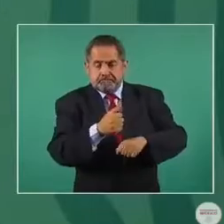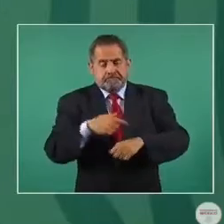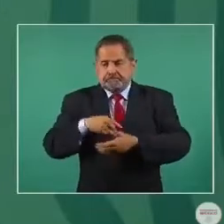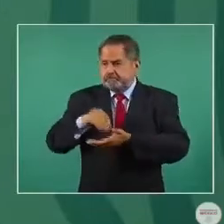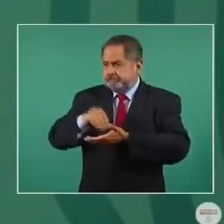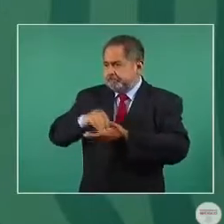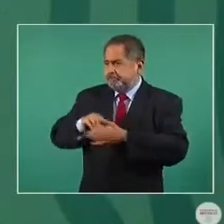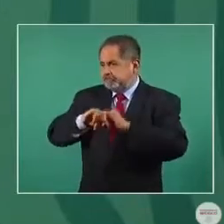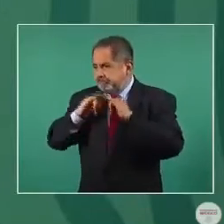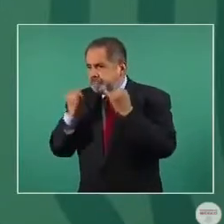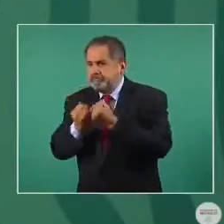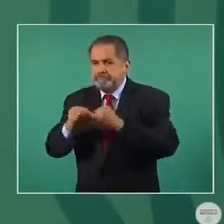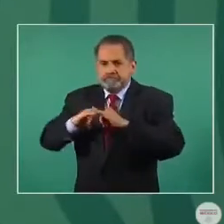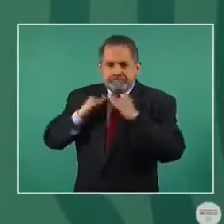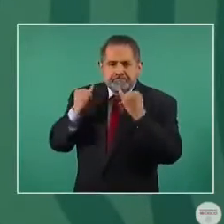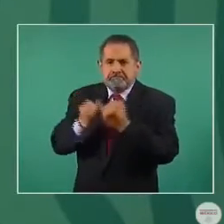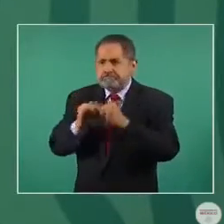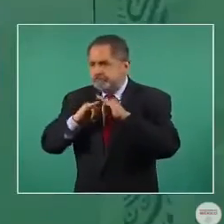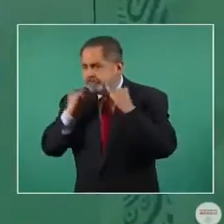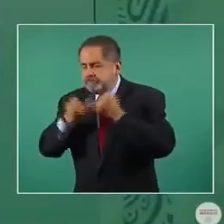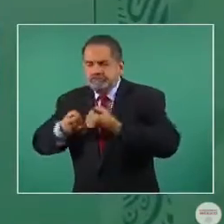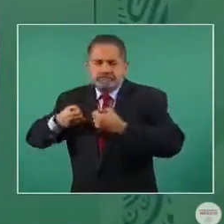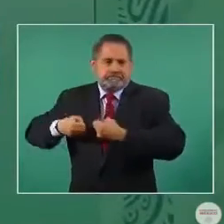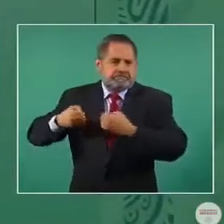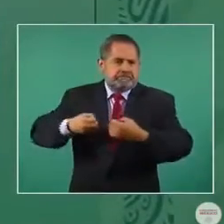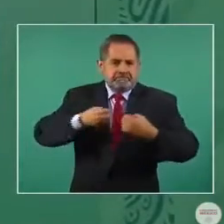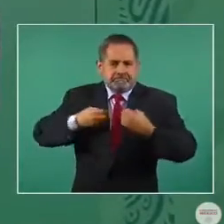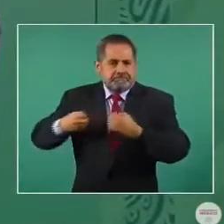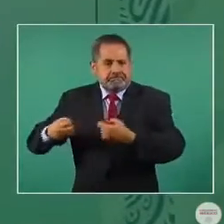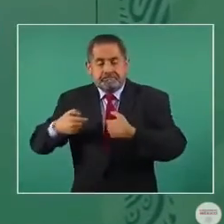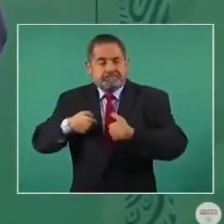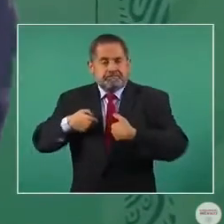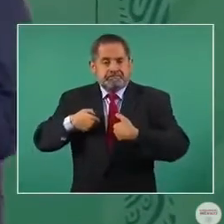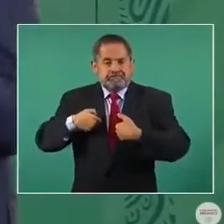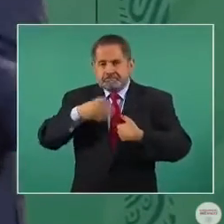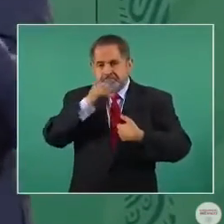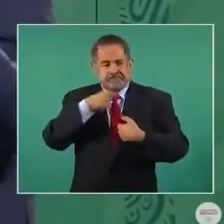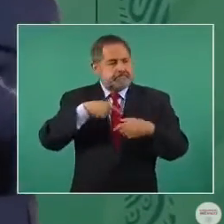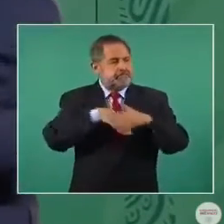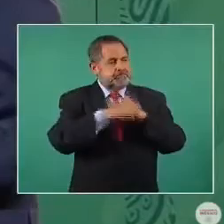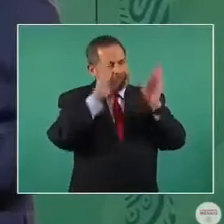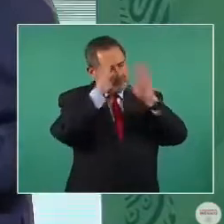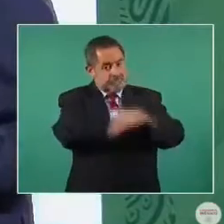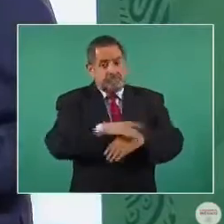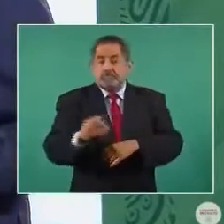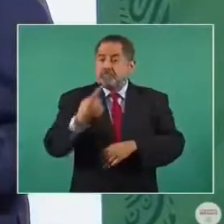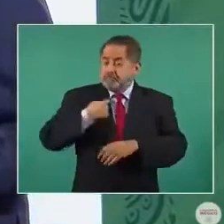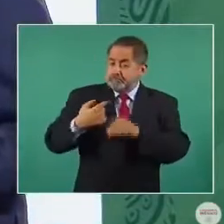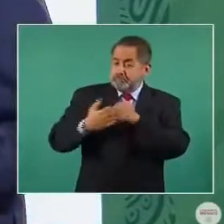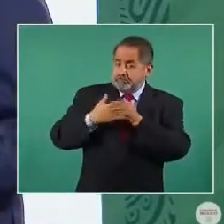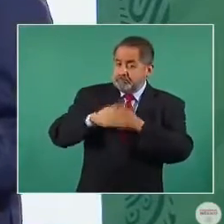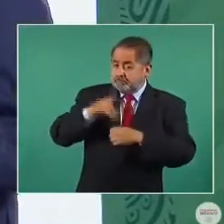he estado muy atareado, no he podido ir, a que me lo recomiendan